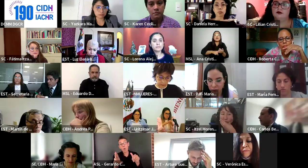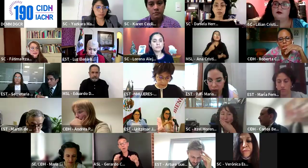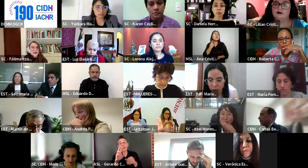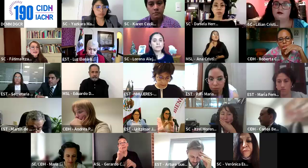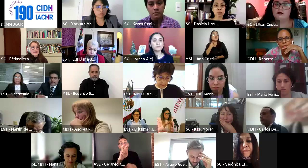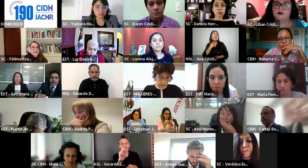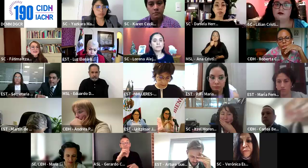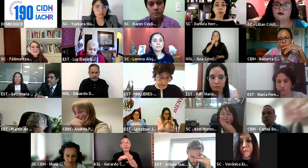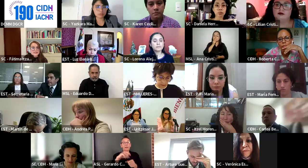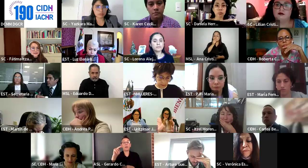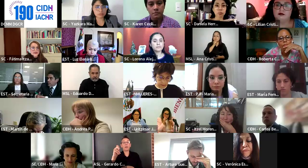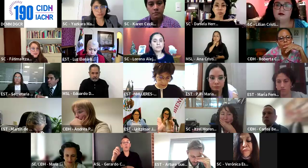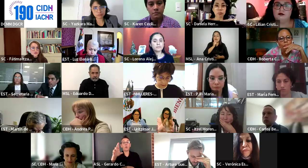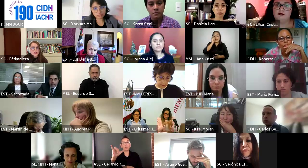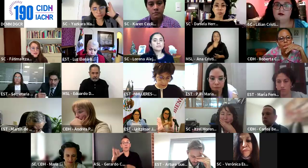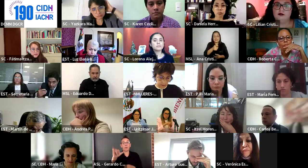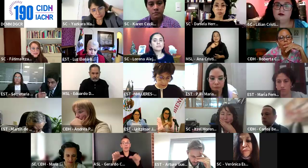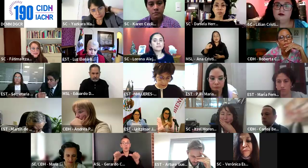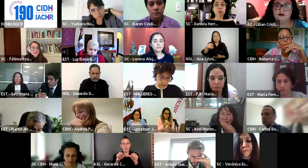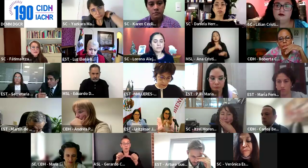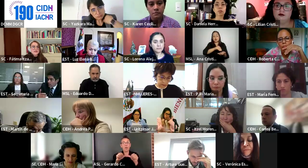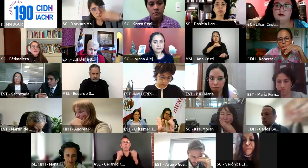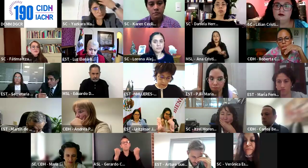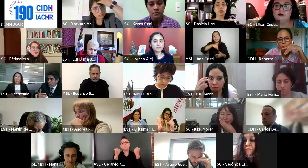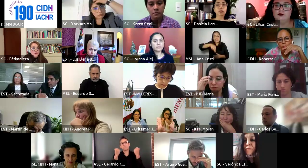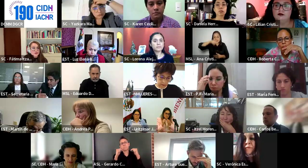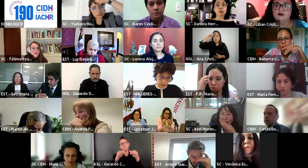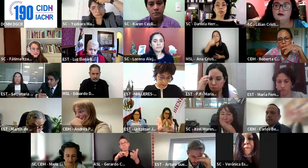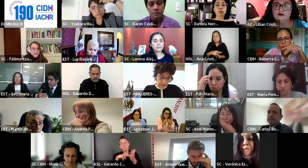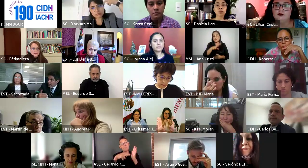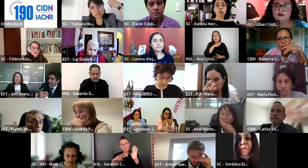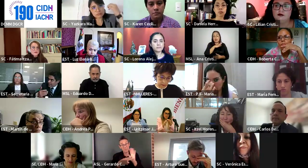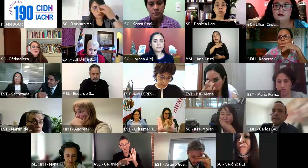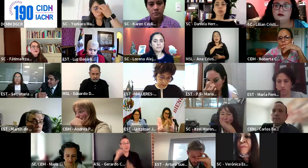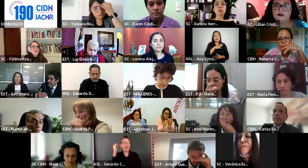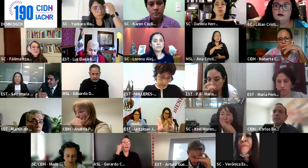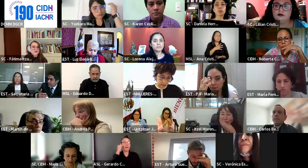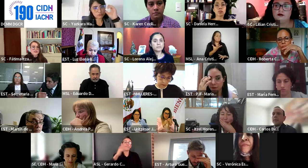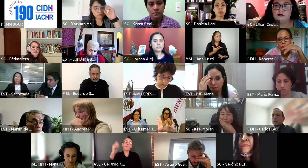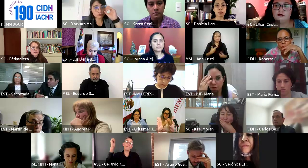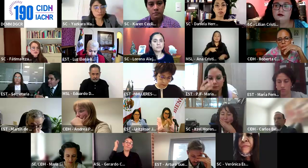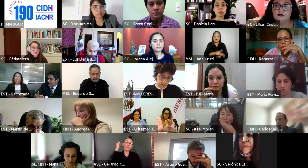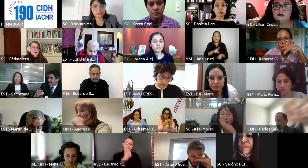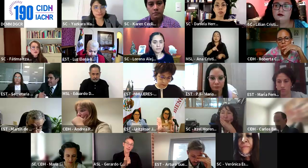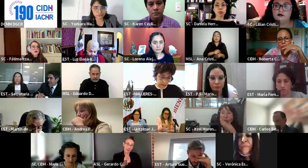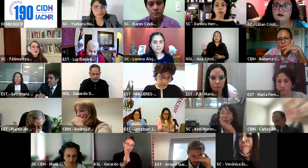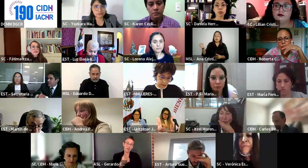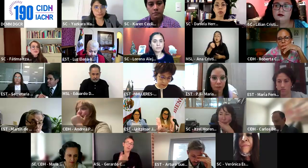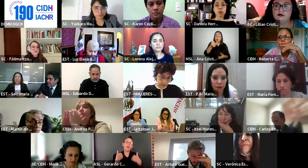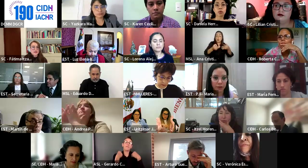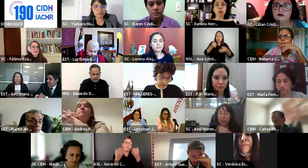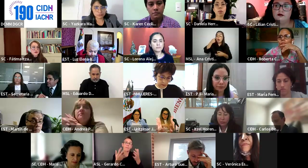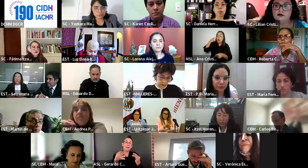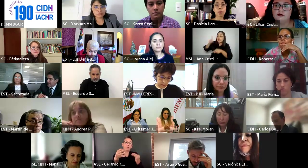esto significa que sigue habiendo en el país todos los días juicios de interdicción